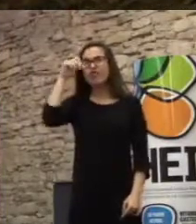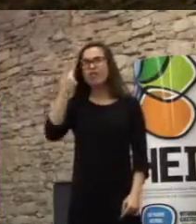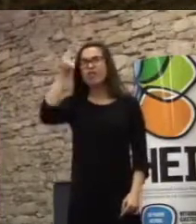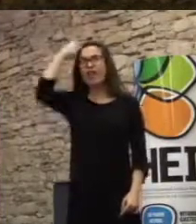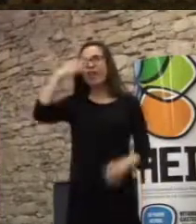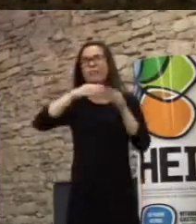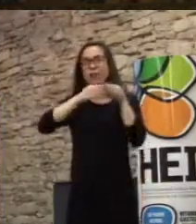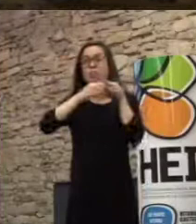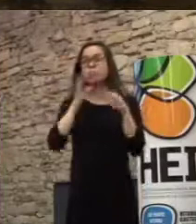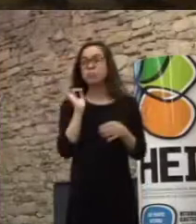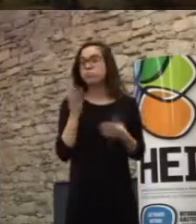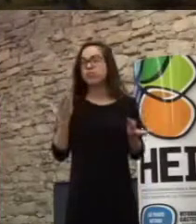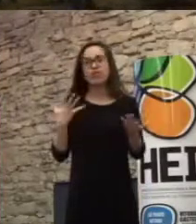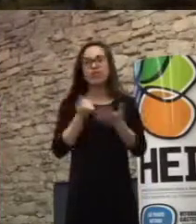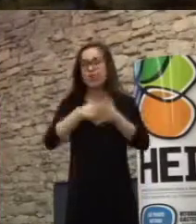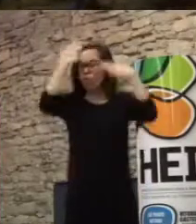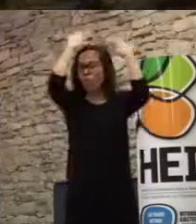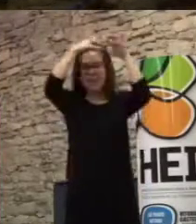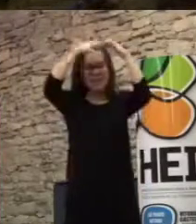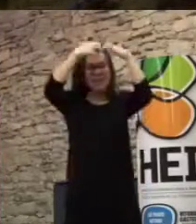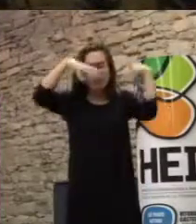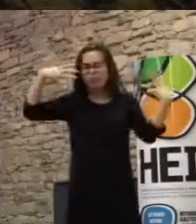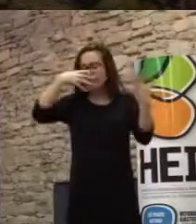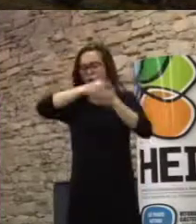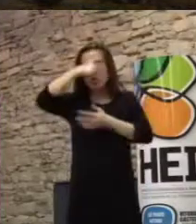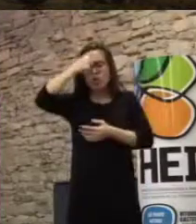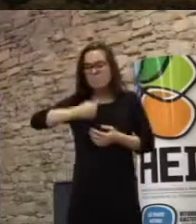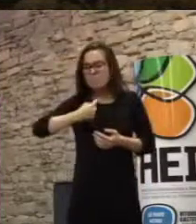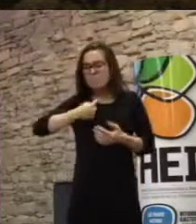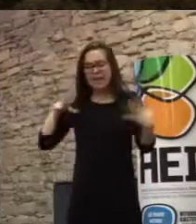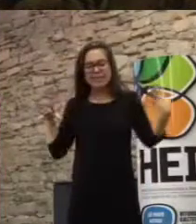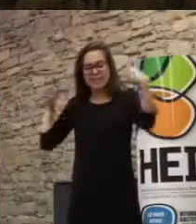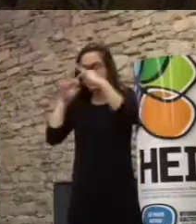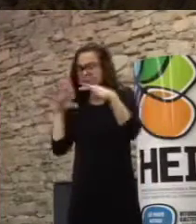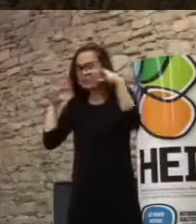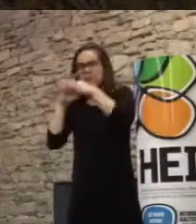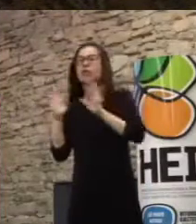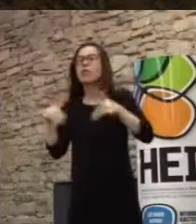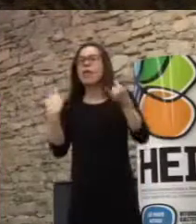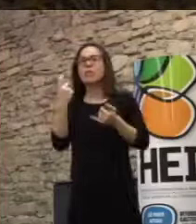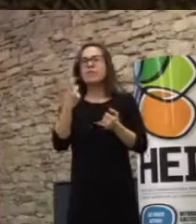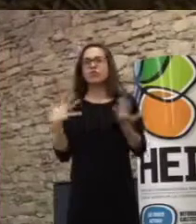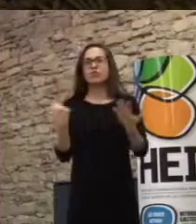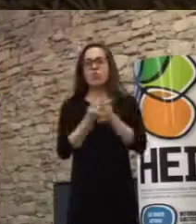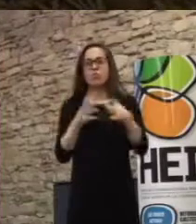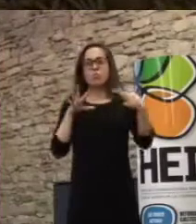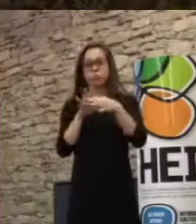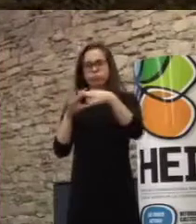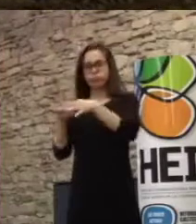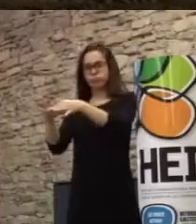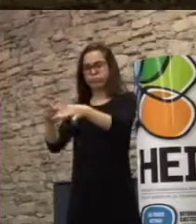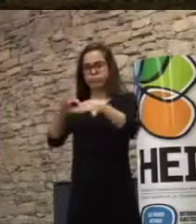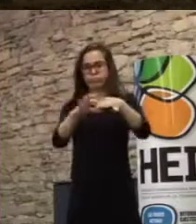todo todo va procesado en imágenes entonces vamos a empezar a unir piezas el siguiente paso